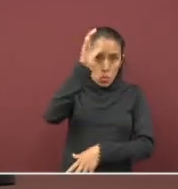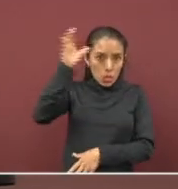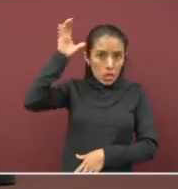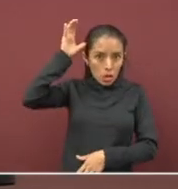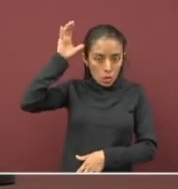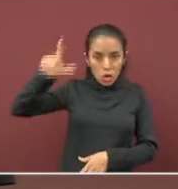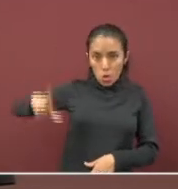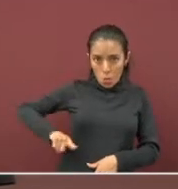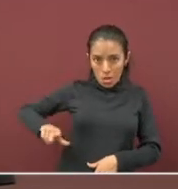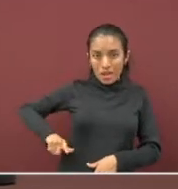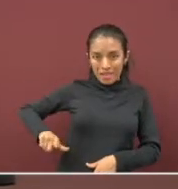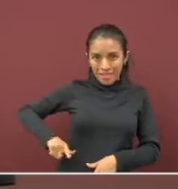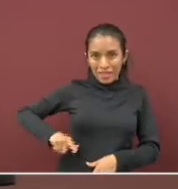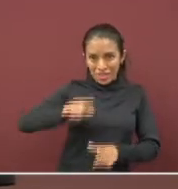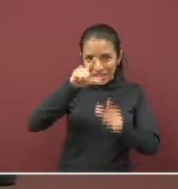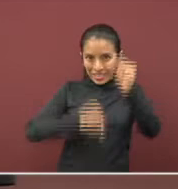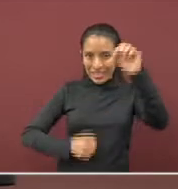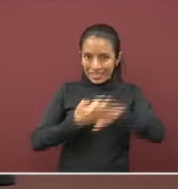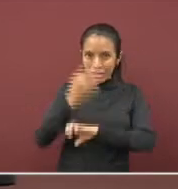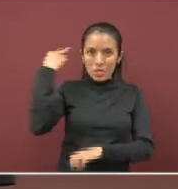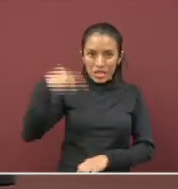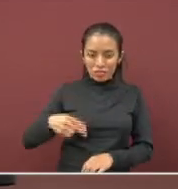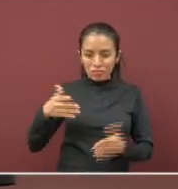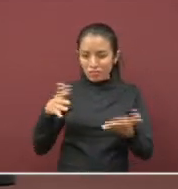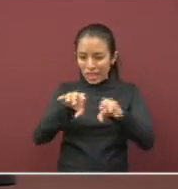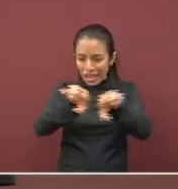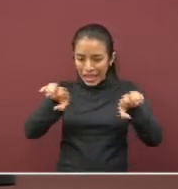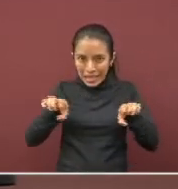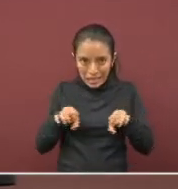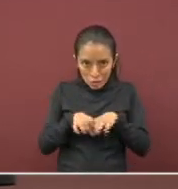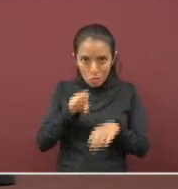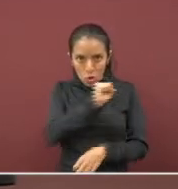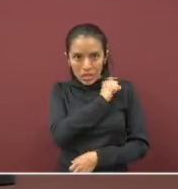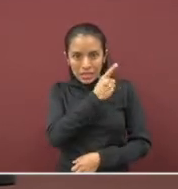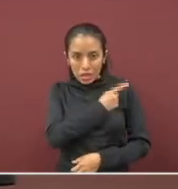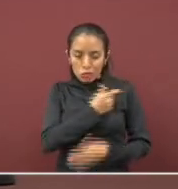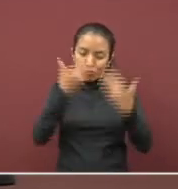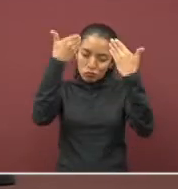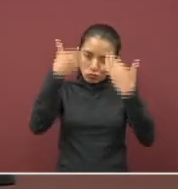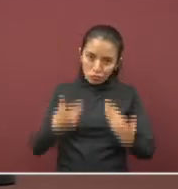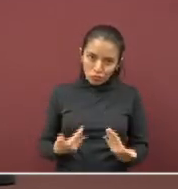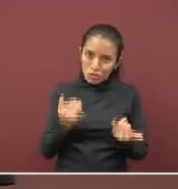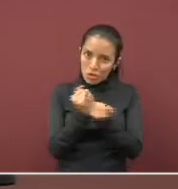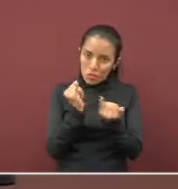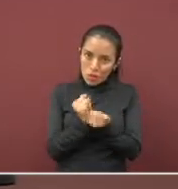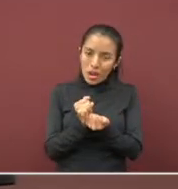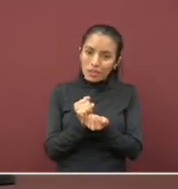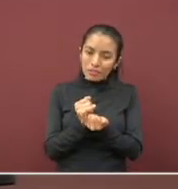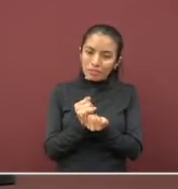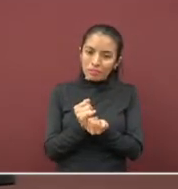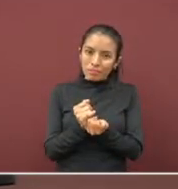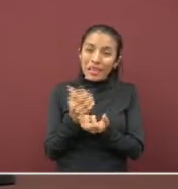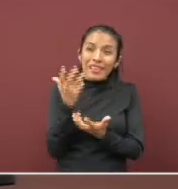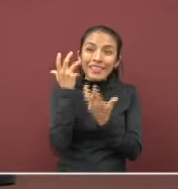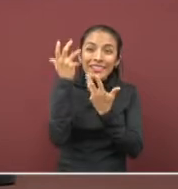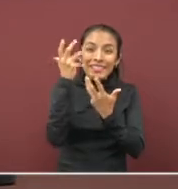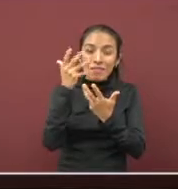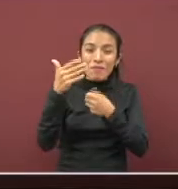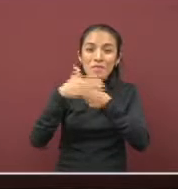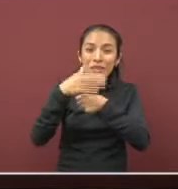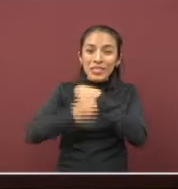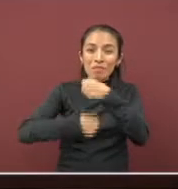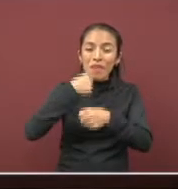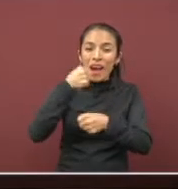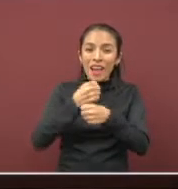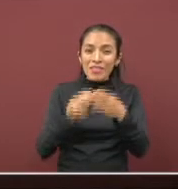jiménez el gran equipo de salud y un humilde servidor les deseamos que tengan un excelente inicio del año